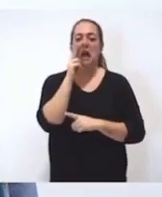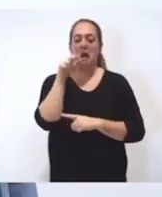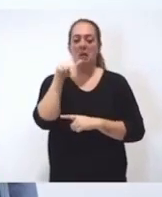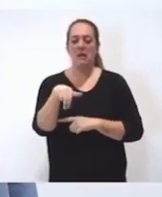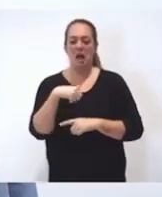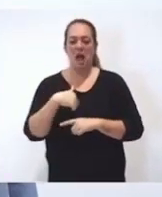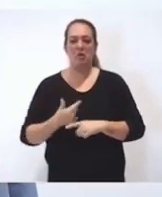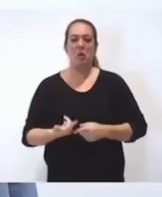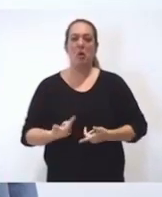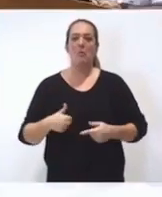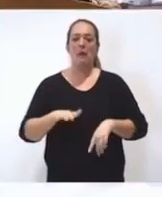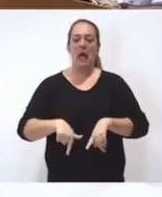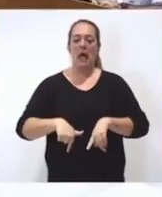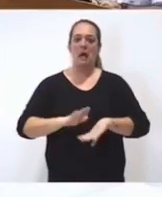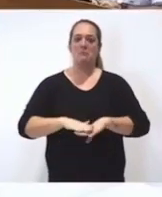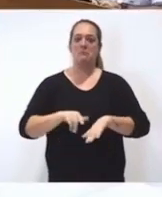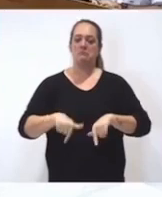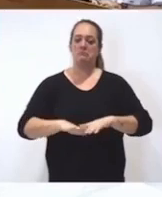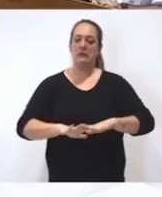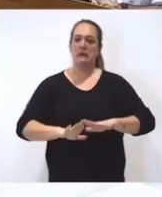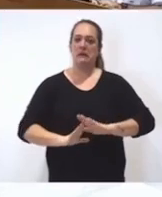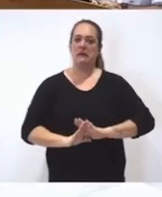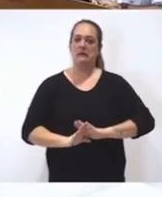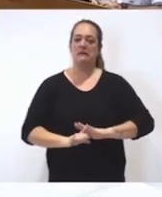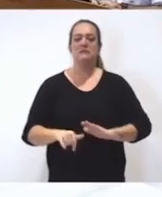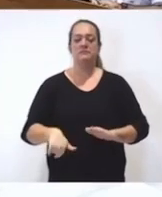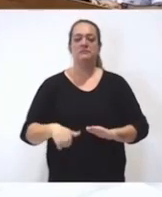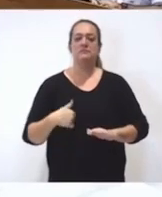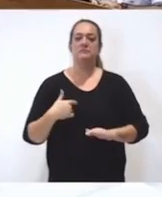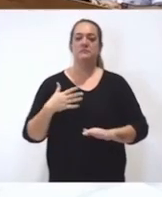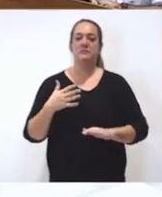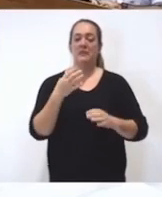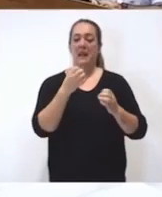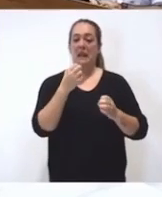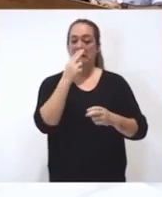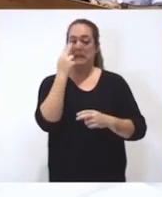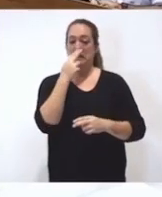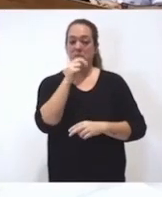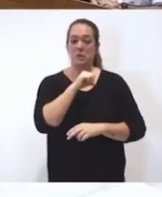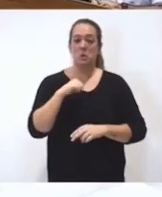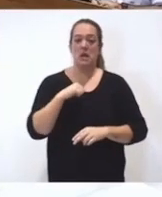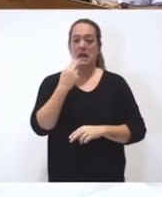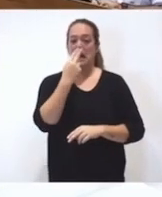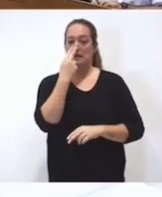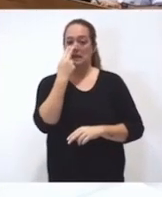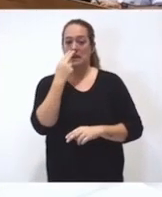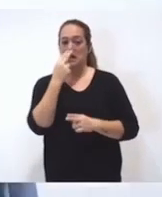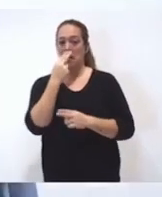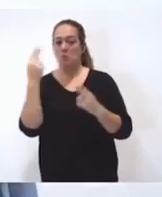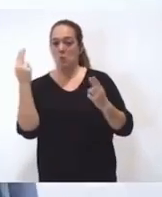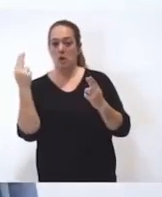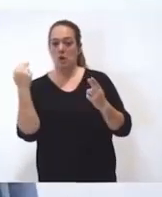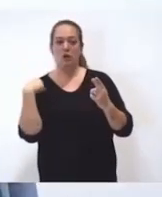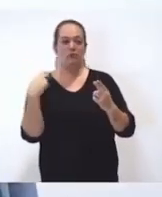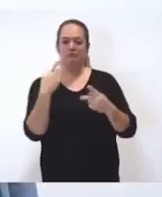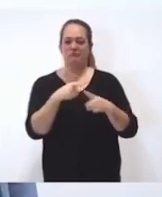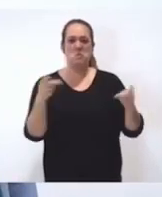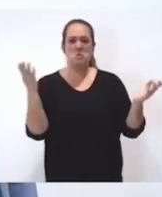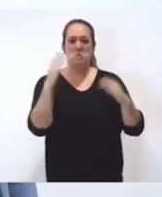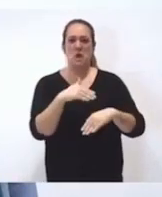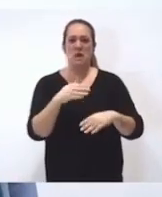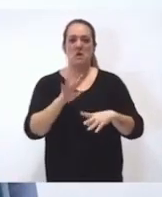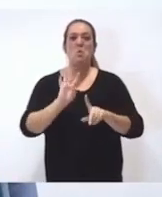agarrados al sillón. Intentan degradar a la institución cuando no distinguen los intereses particulares de los intereses públicos, cuando usan la